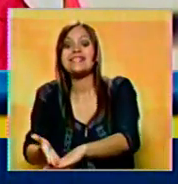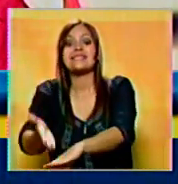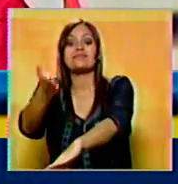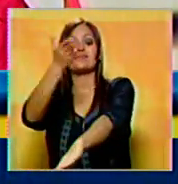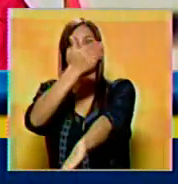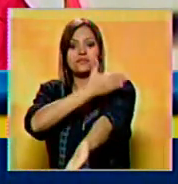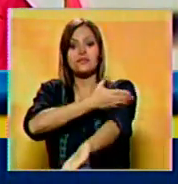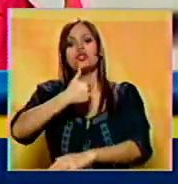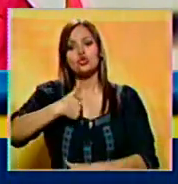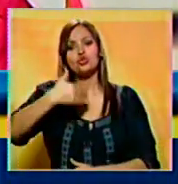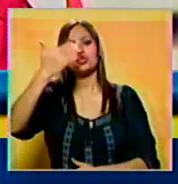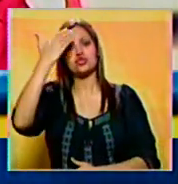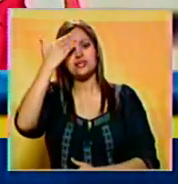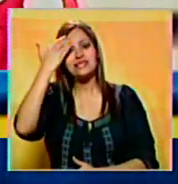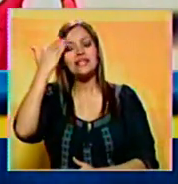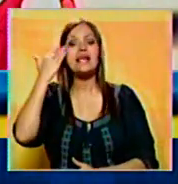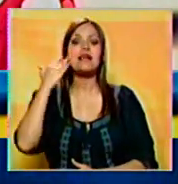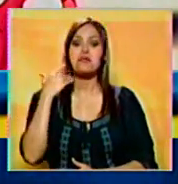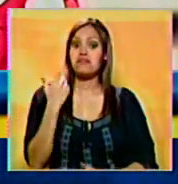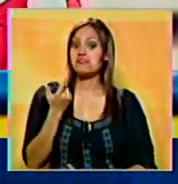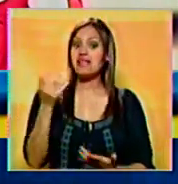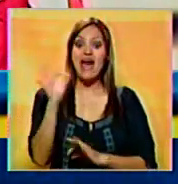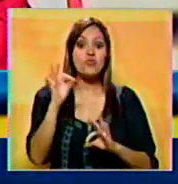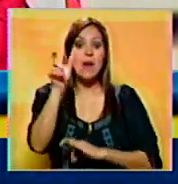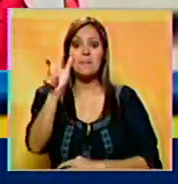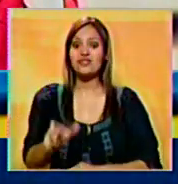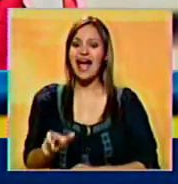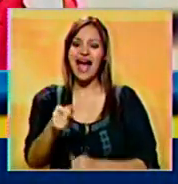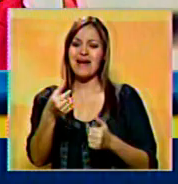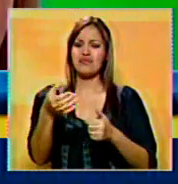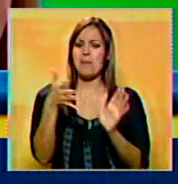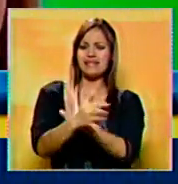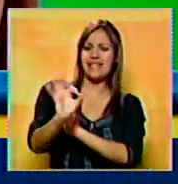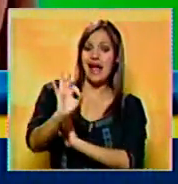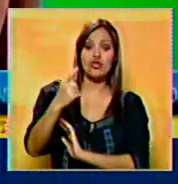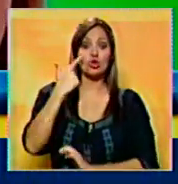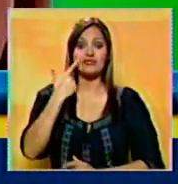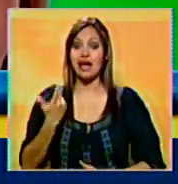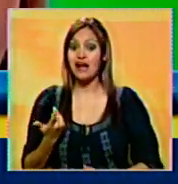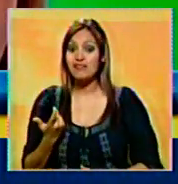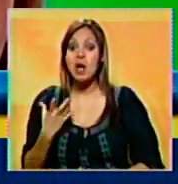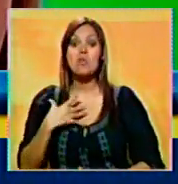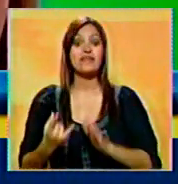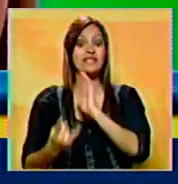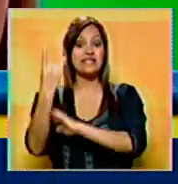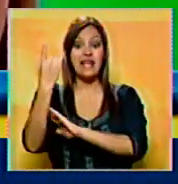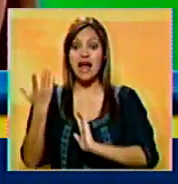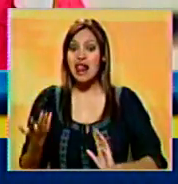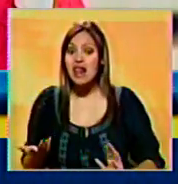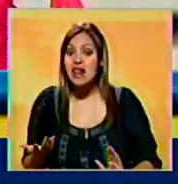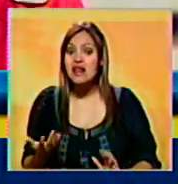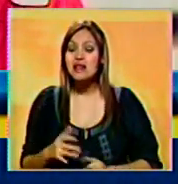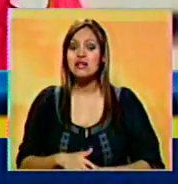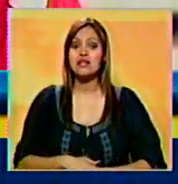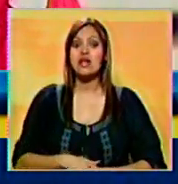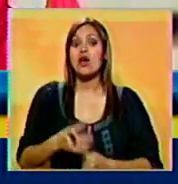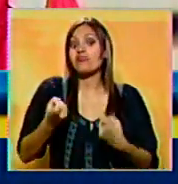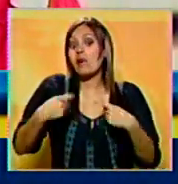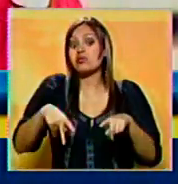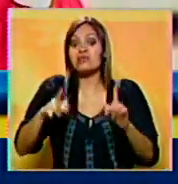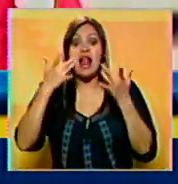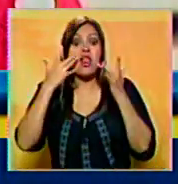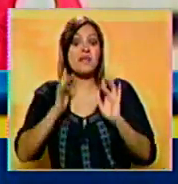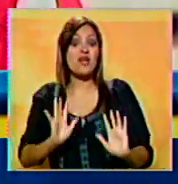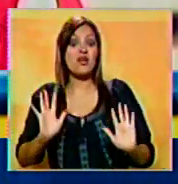como bien lo sabemos, no estamos exentos nadie de un diagnóstico precoz, de poder tener esa